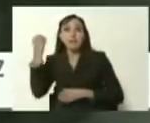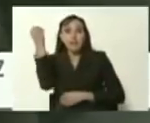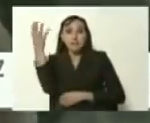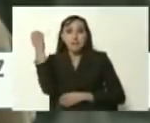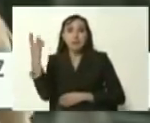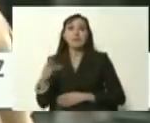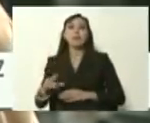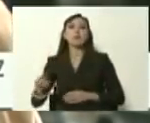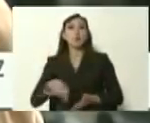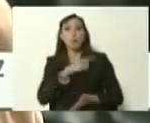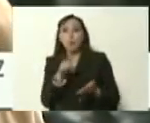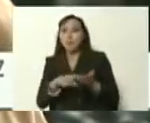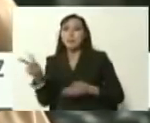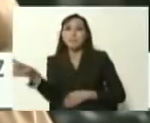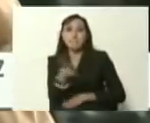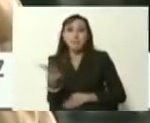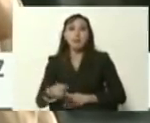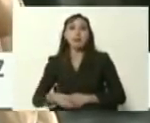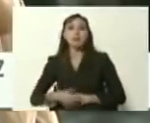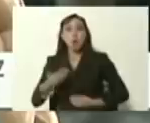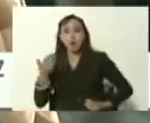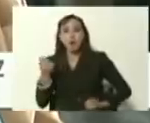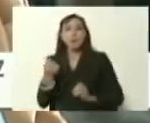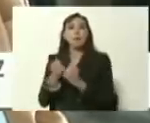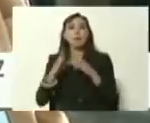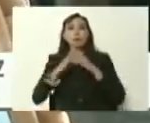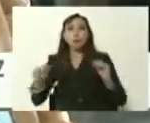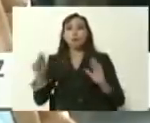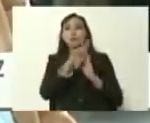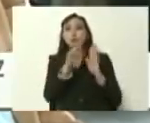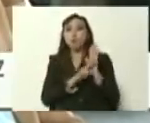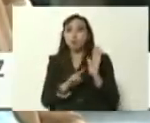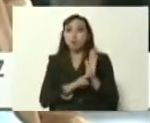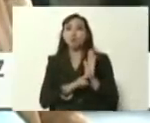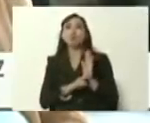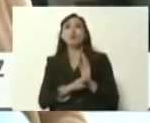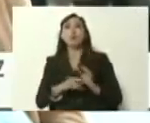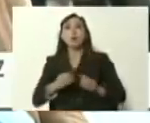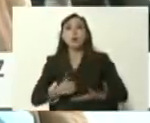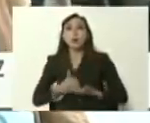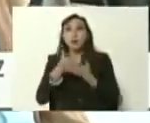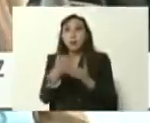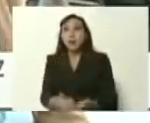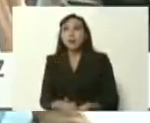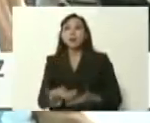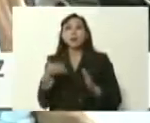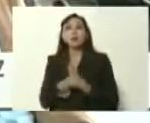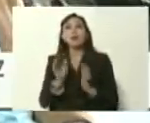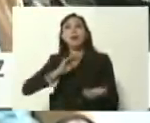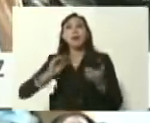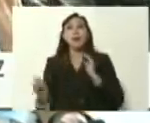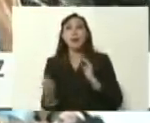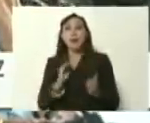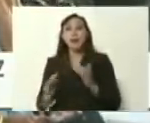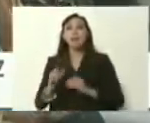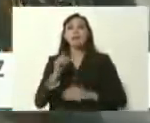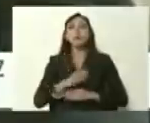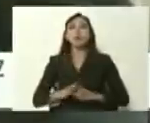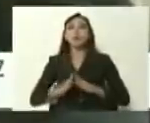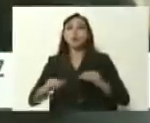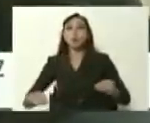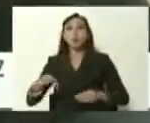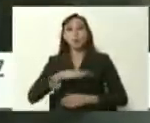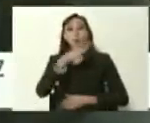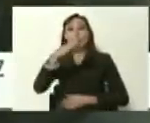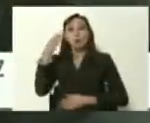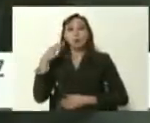entero, aportando y reforzando los principios y valores éticos, morales y espirituales en la construcción